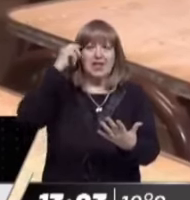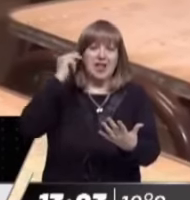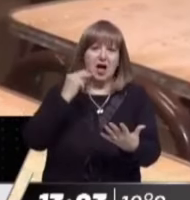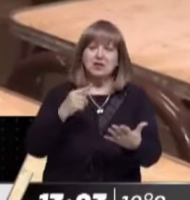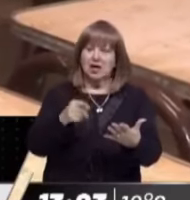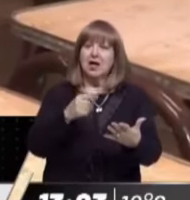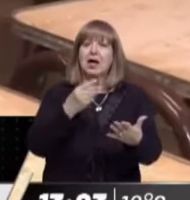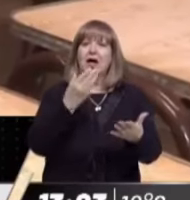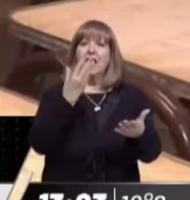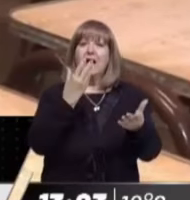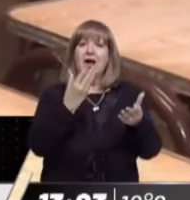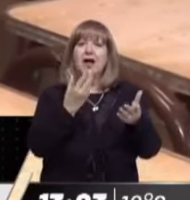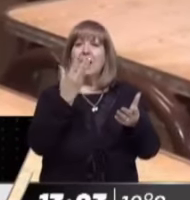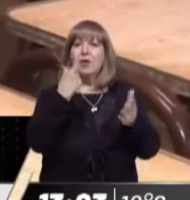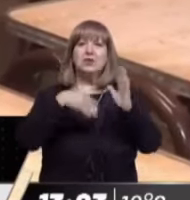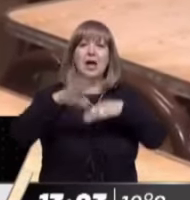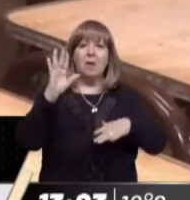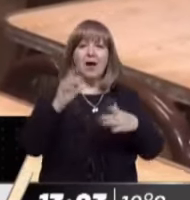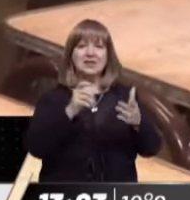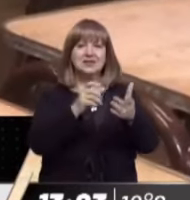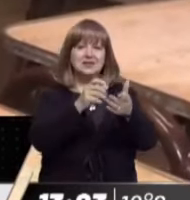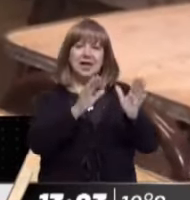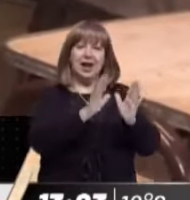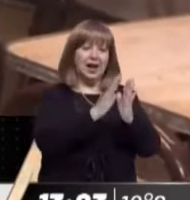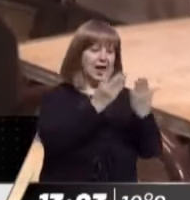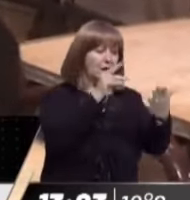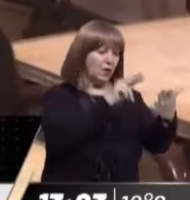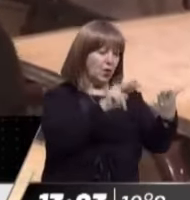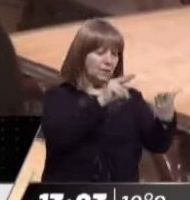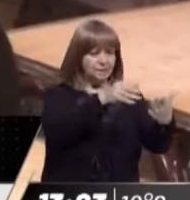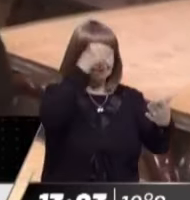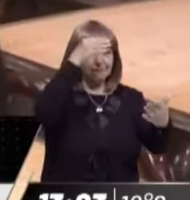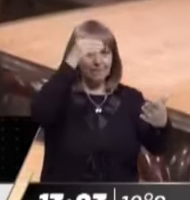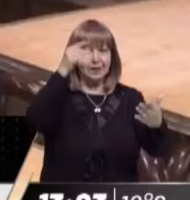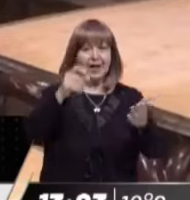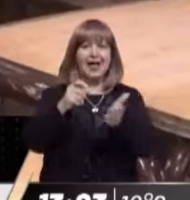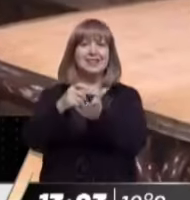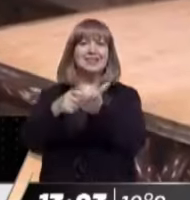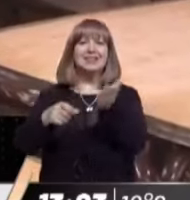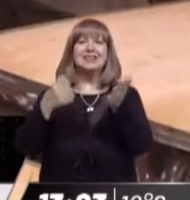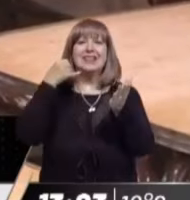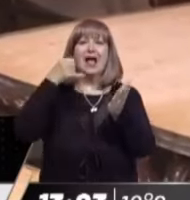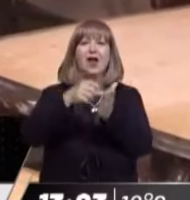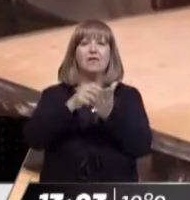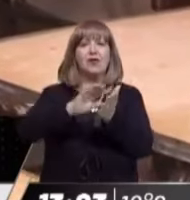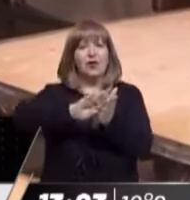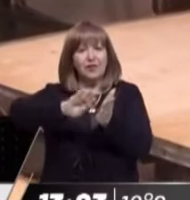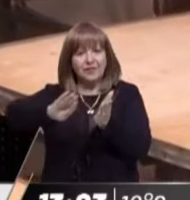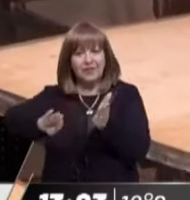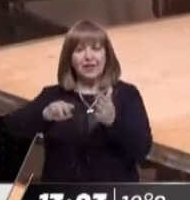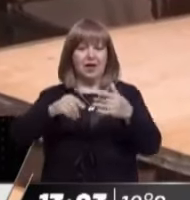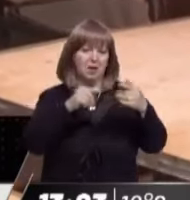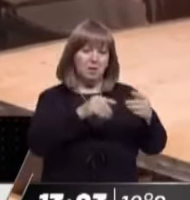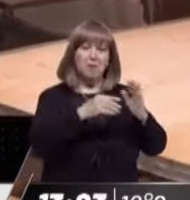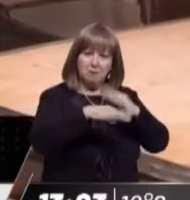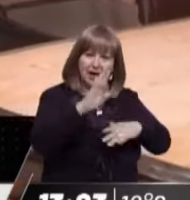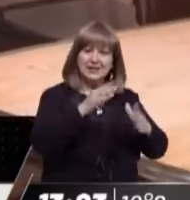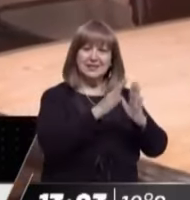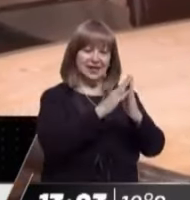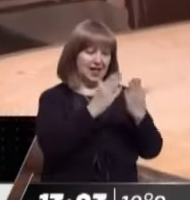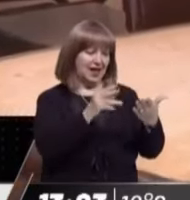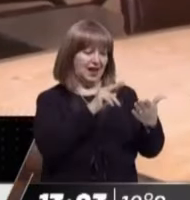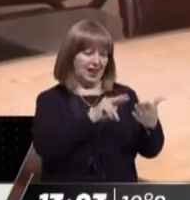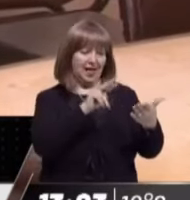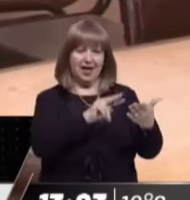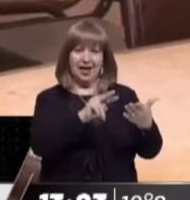horas leyendo, que estar con teléfonos y un montón de cosas, para nosotras como institución y como docentes es una cosa, un orgullo